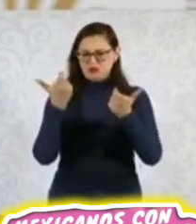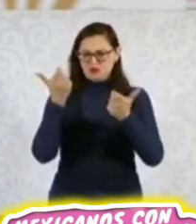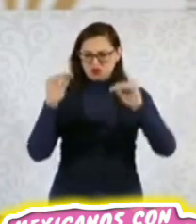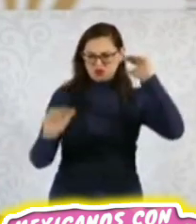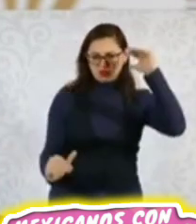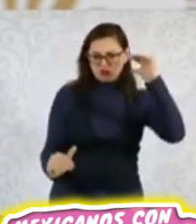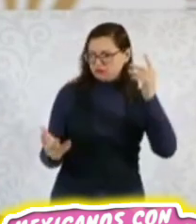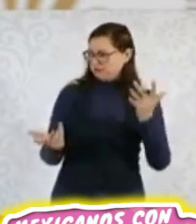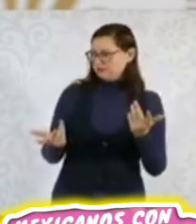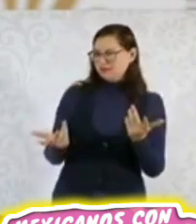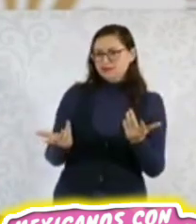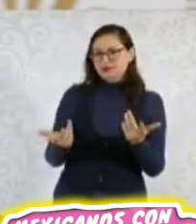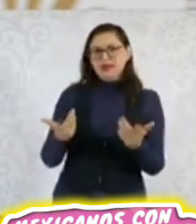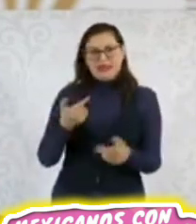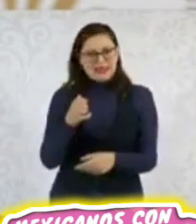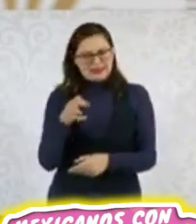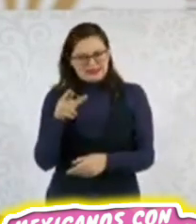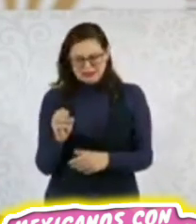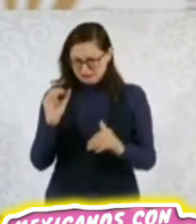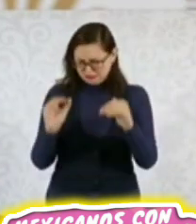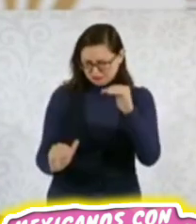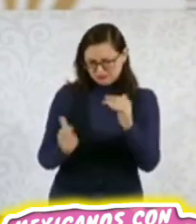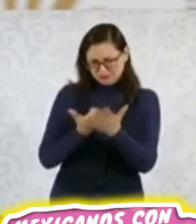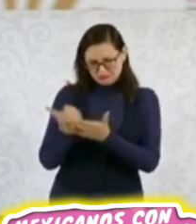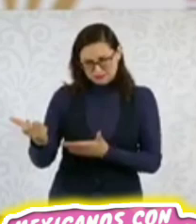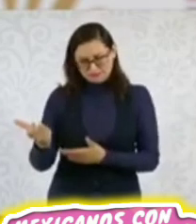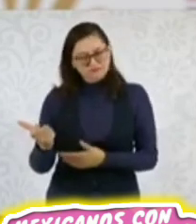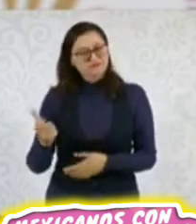la obligación de que en la política nacional